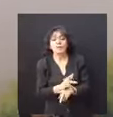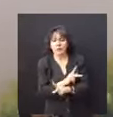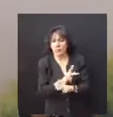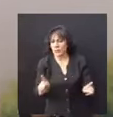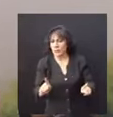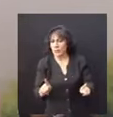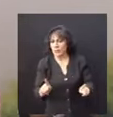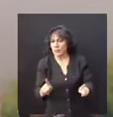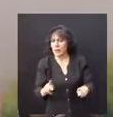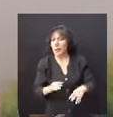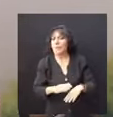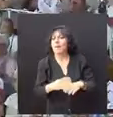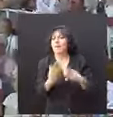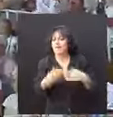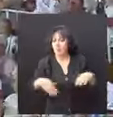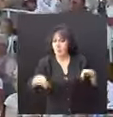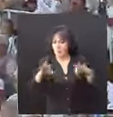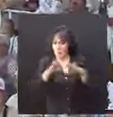los pobres.